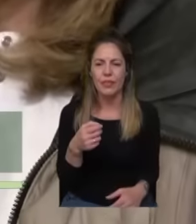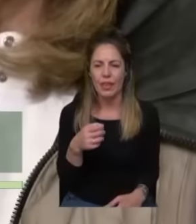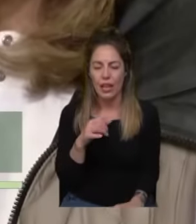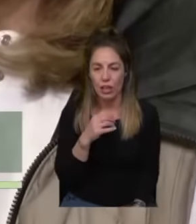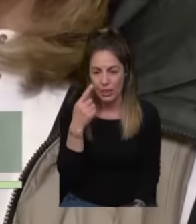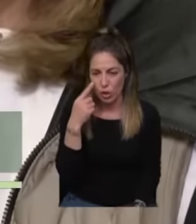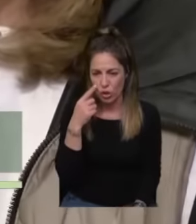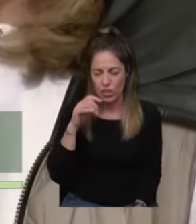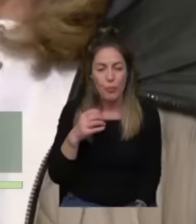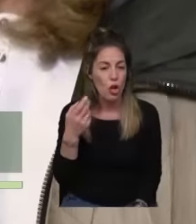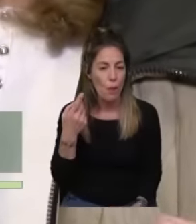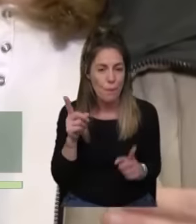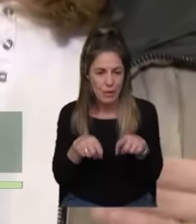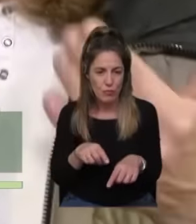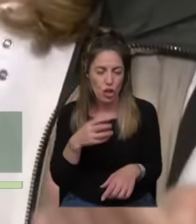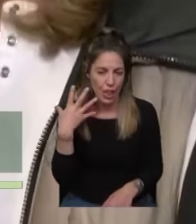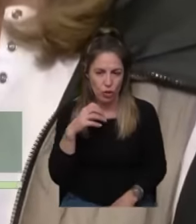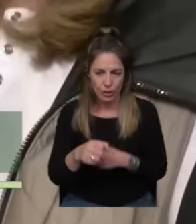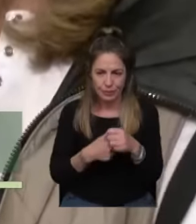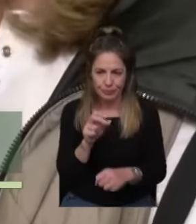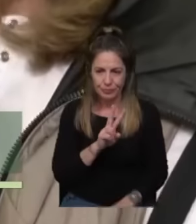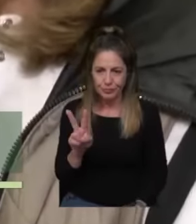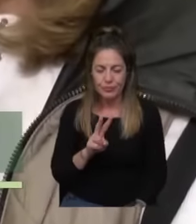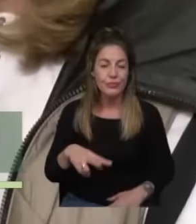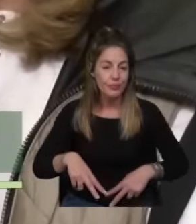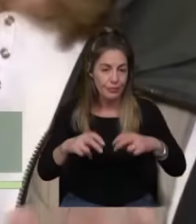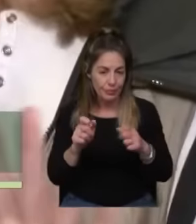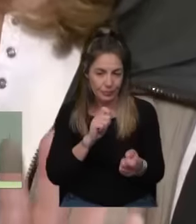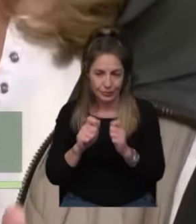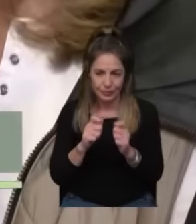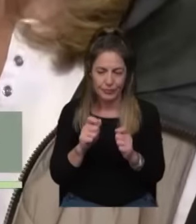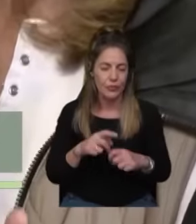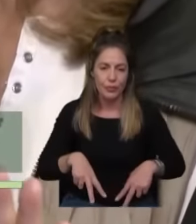del 2022. Esto es una investigación periodística, no